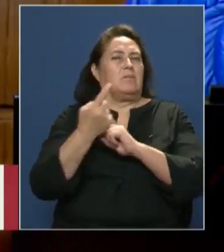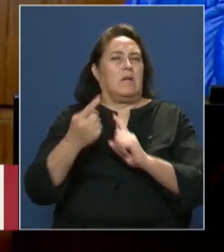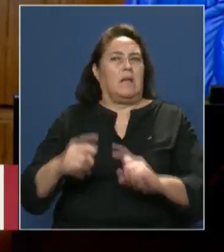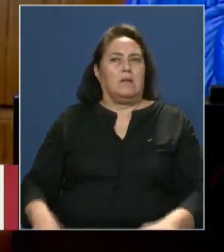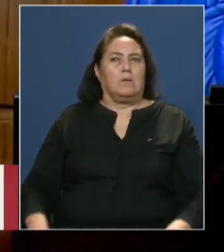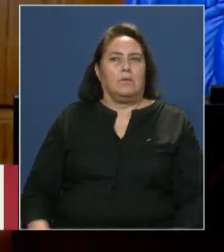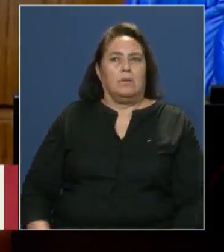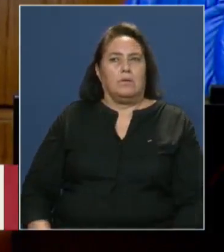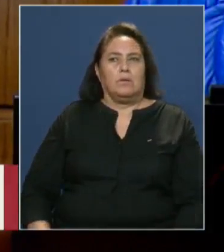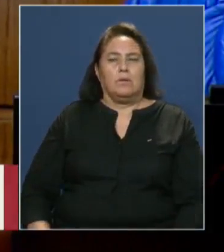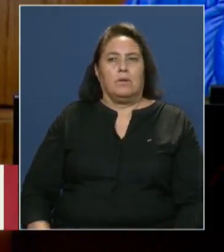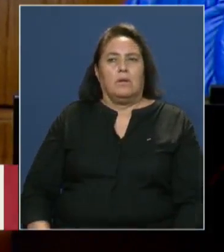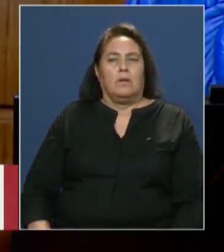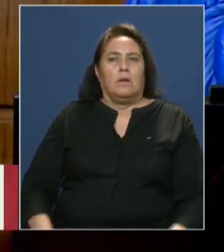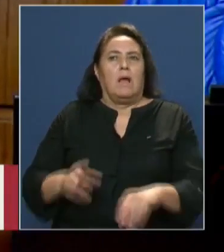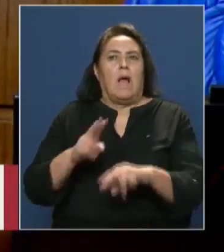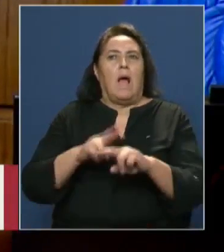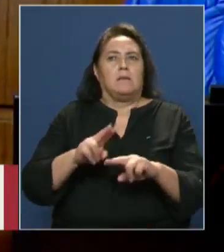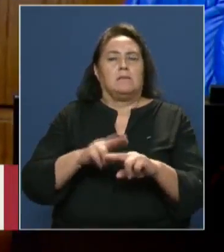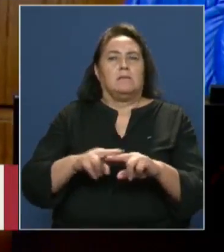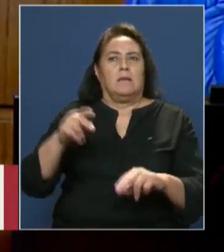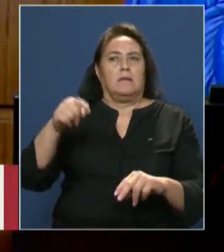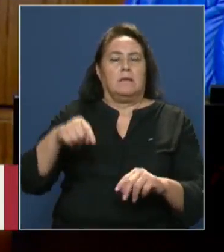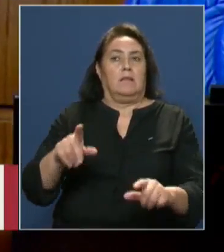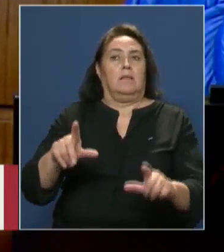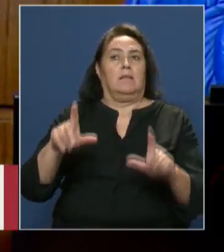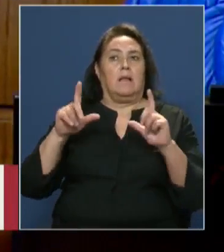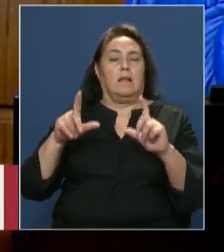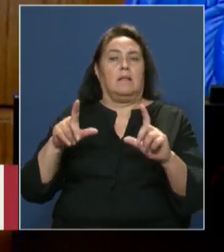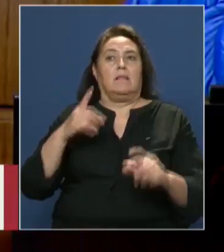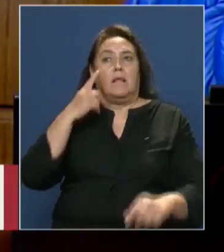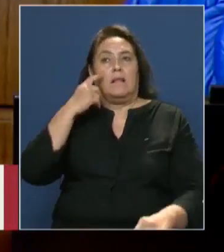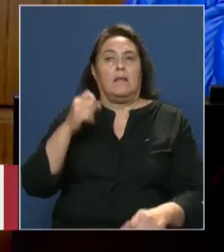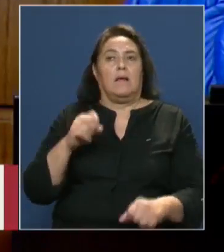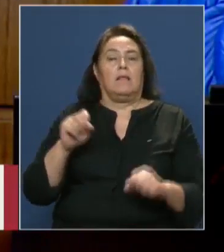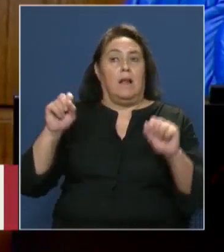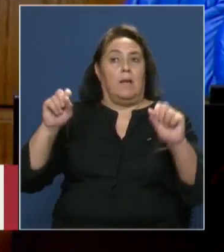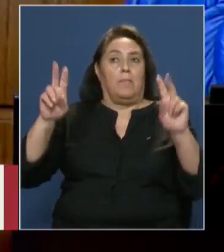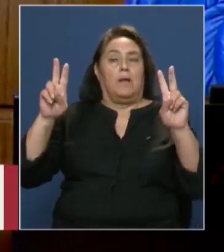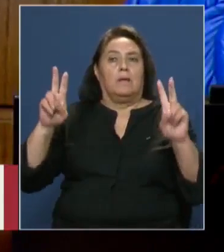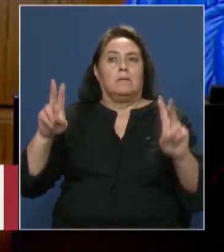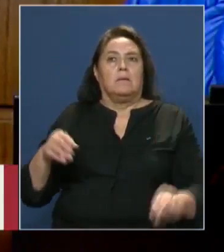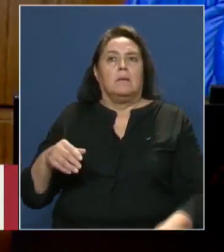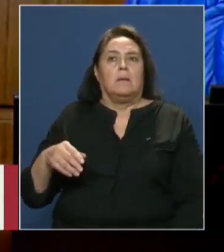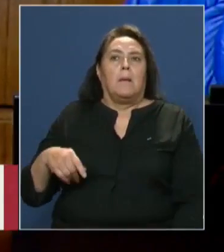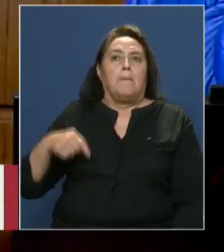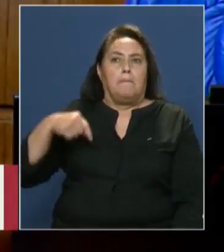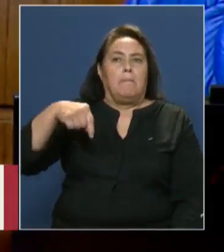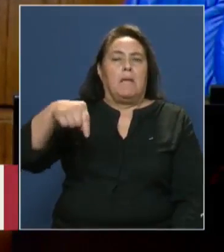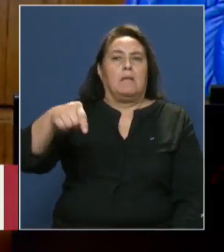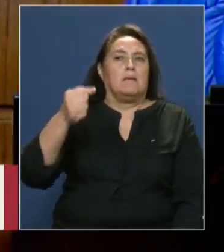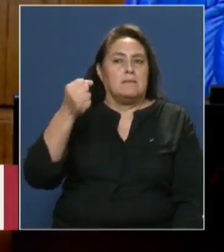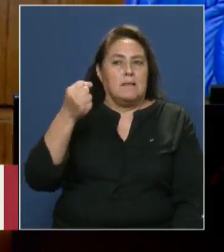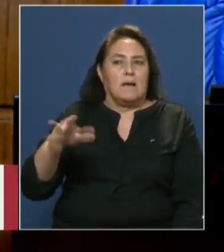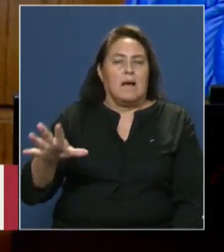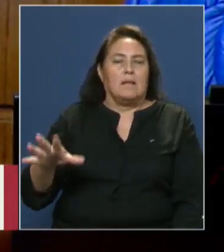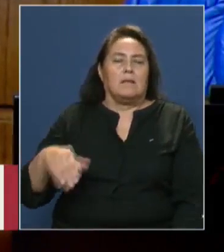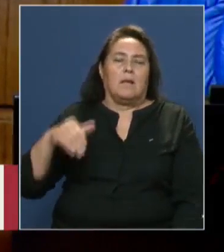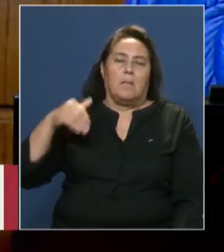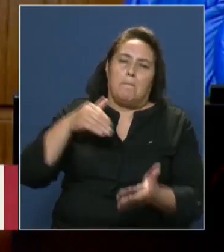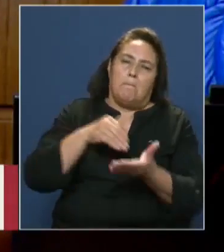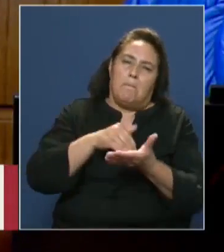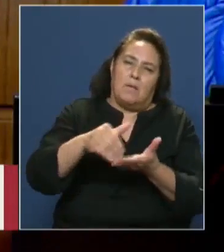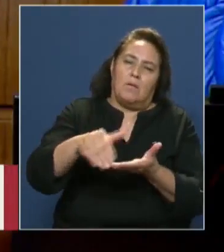resulta hacer esta declaración del Día de la Paz mientras se gastan